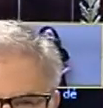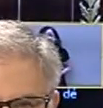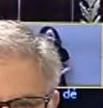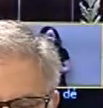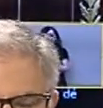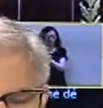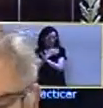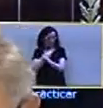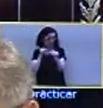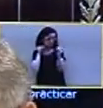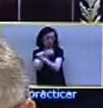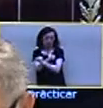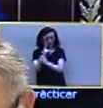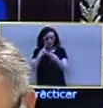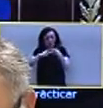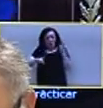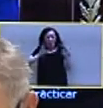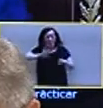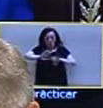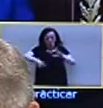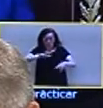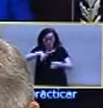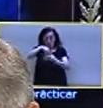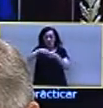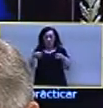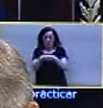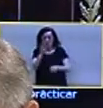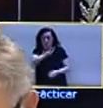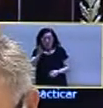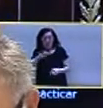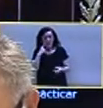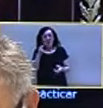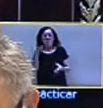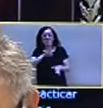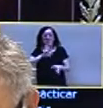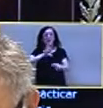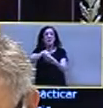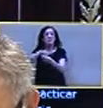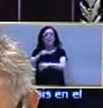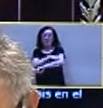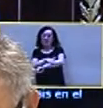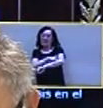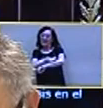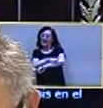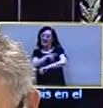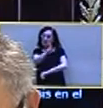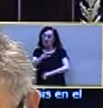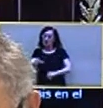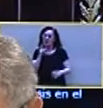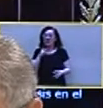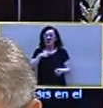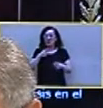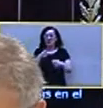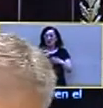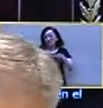esta es la batalla de verdad la batalla que se está jugando en el debate de hoy no es batalla con el pp es la batalla entre el partido socialista